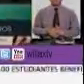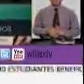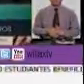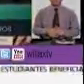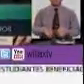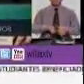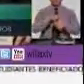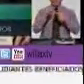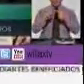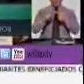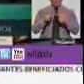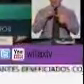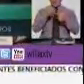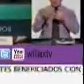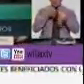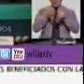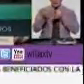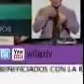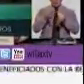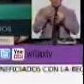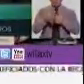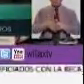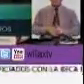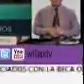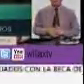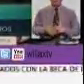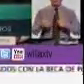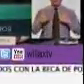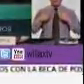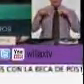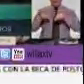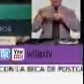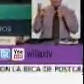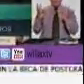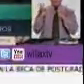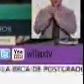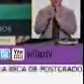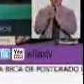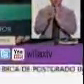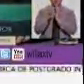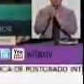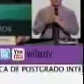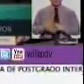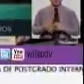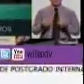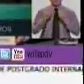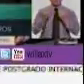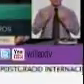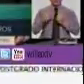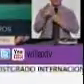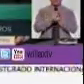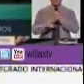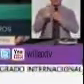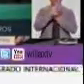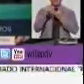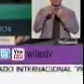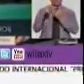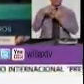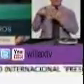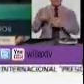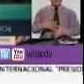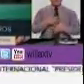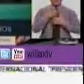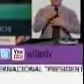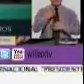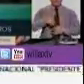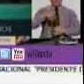Lo segundo que hay que decir es que esta fue una reunión para defender los altos